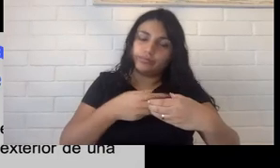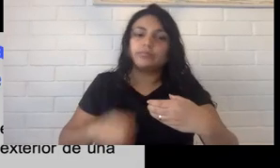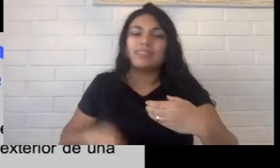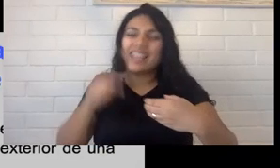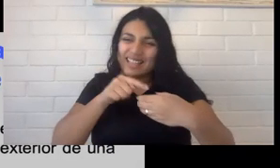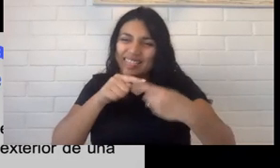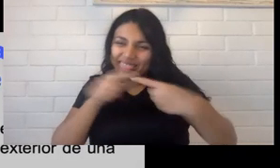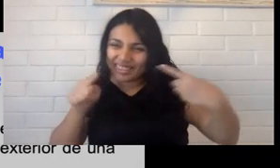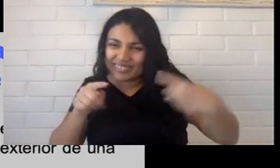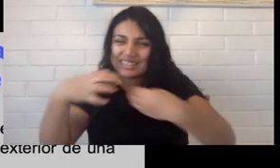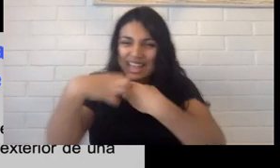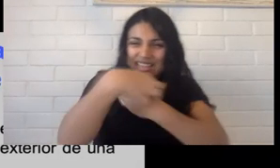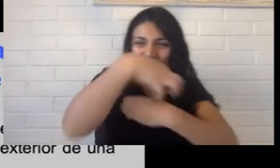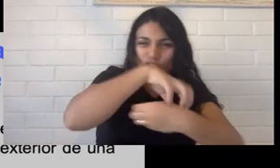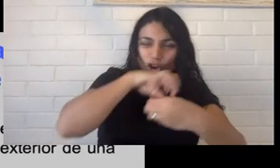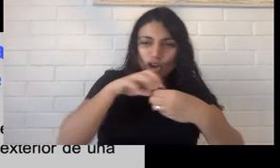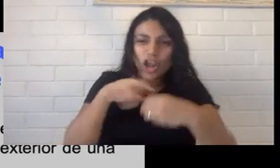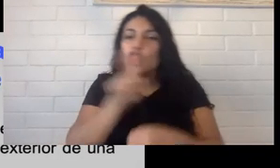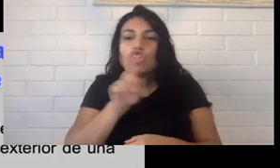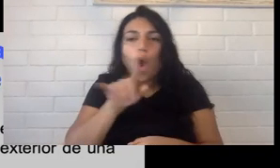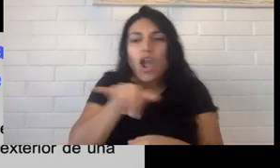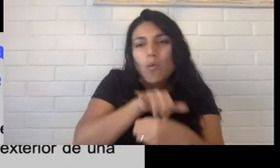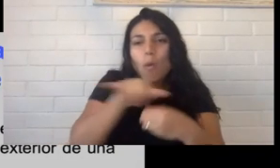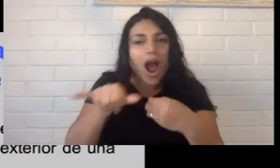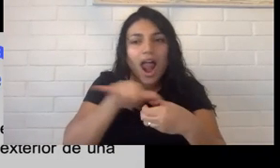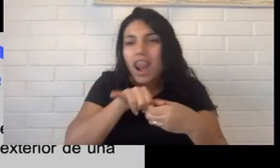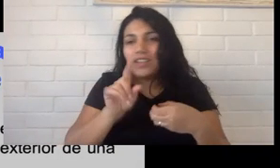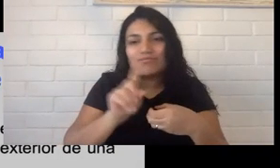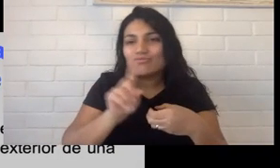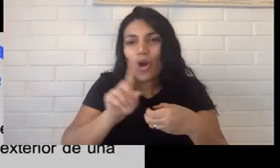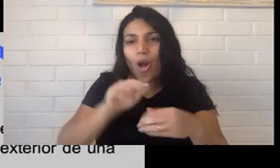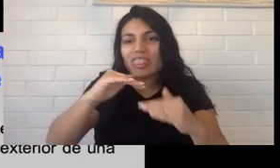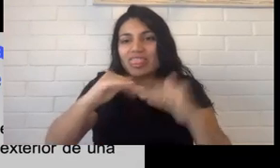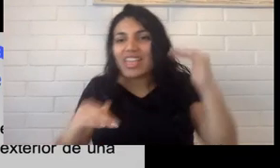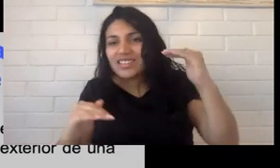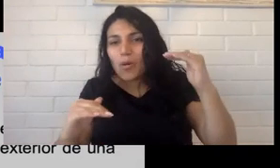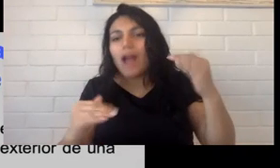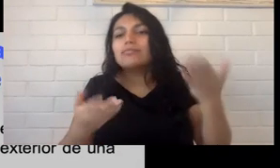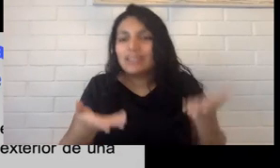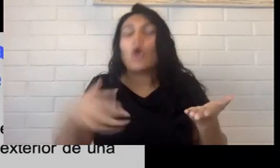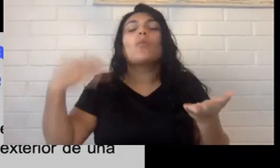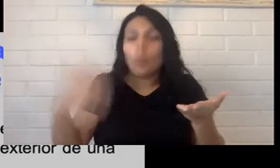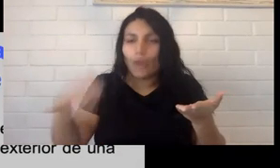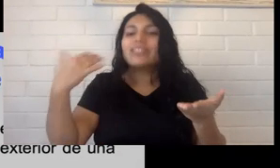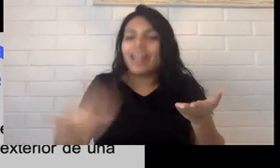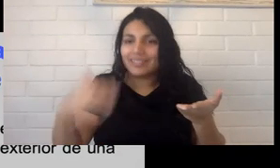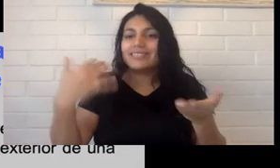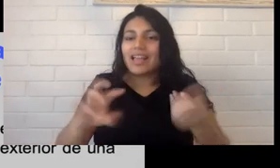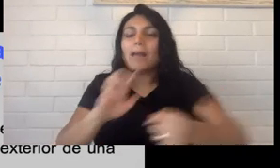iones, distribución desigual, es clave para el establecimiento de un